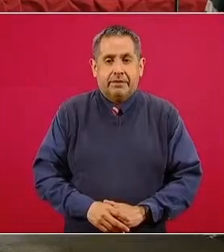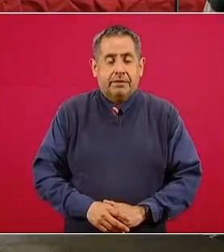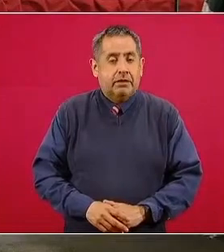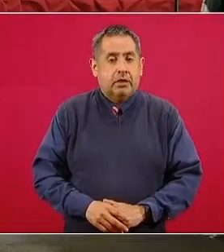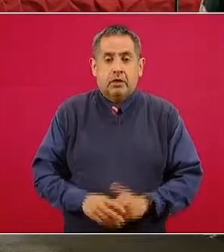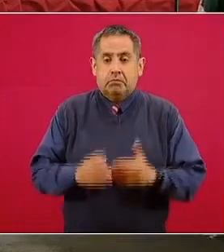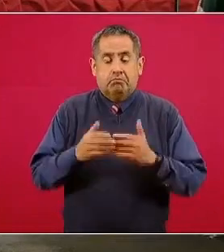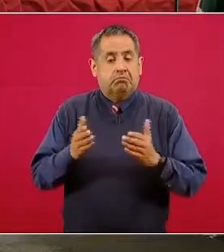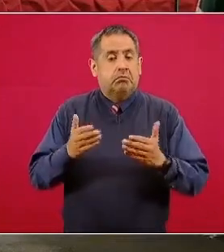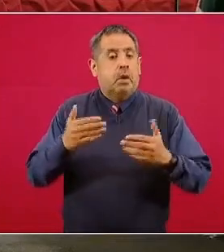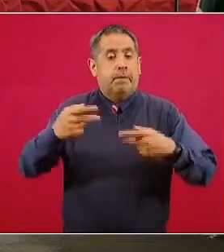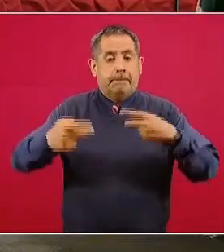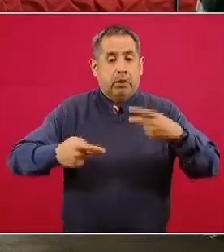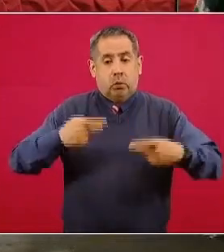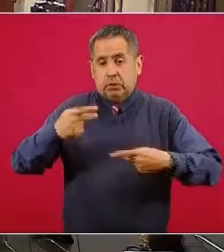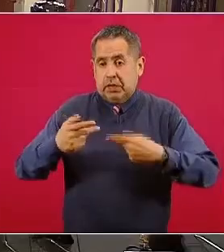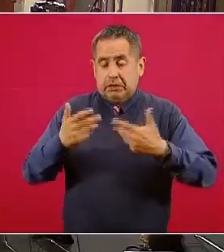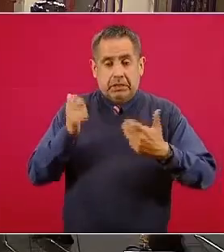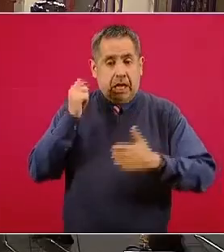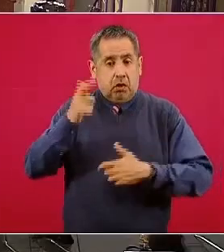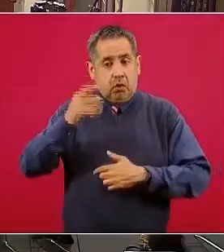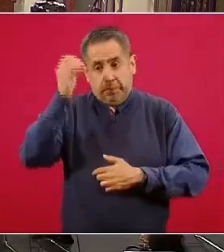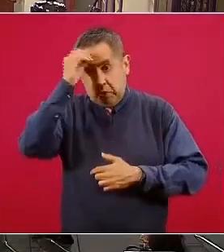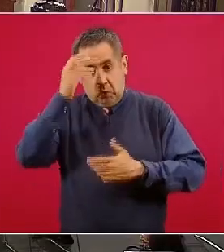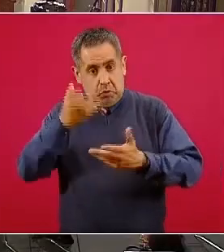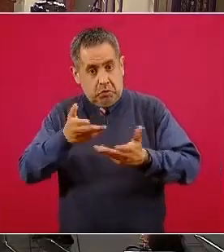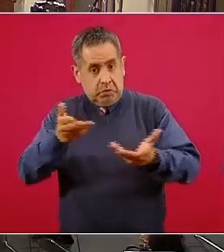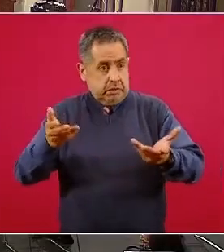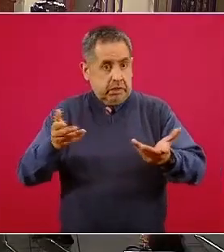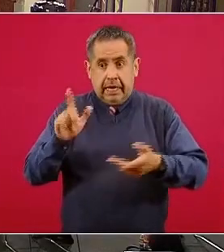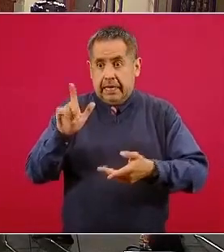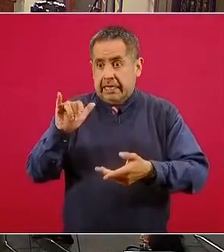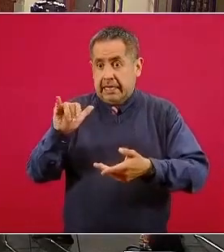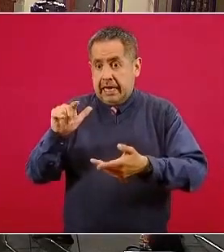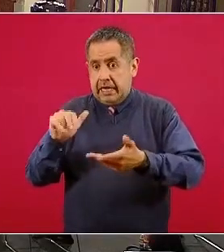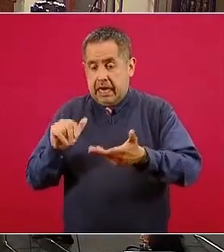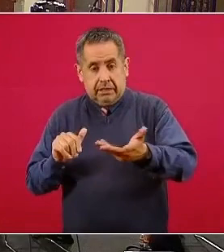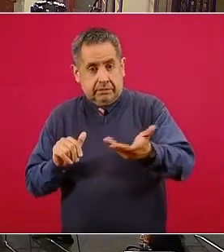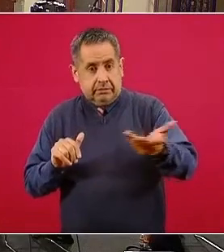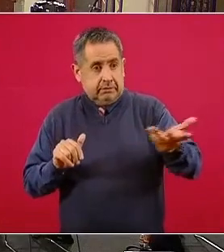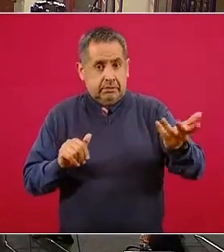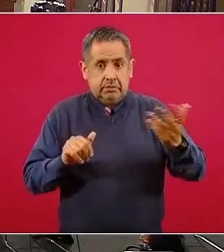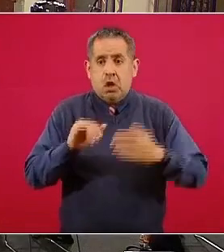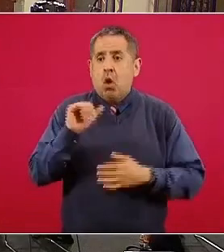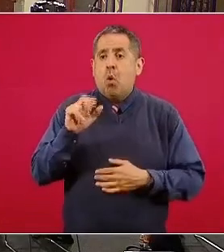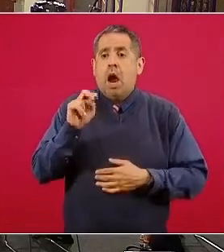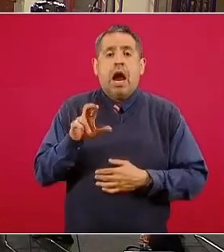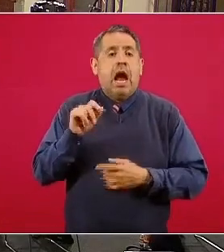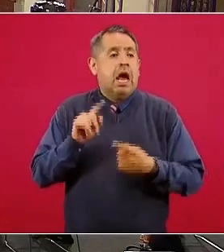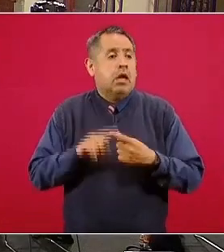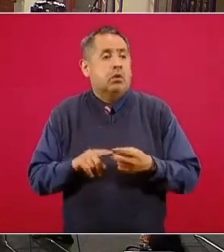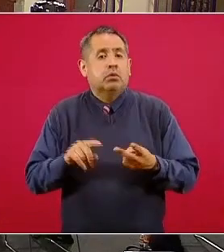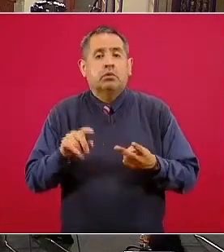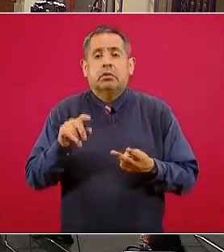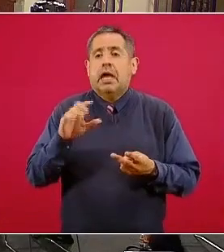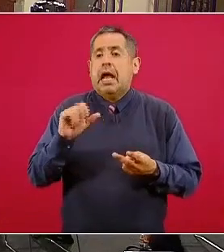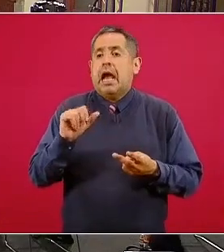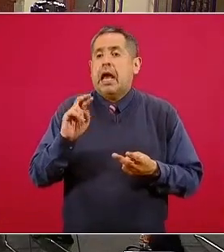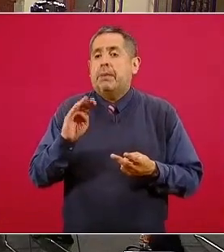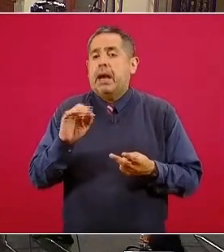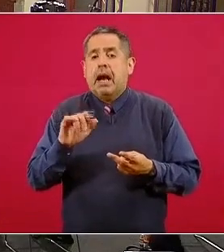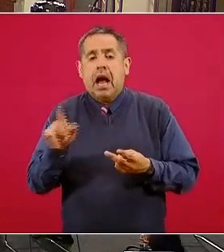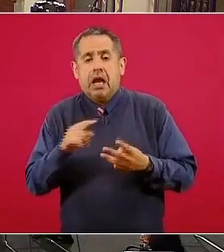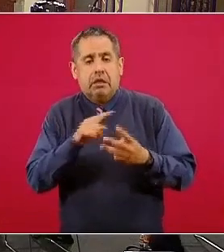Vamos a abrir entonces a preguntas y comentarios. Liliana Noble de Pulso Saludable, Juan Carlos Machorro, Tilia Carvajal.